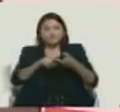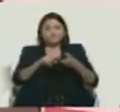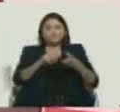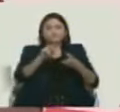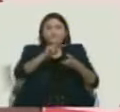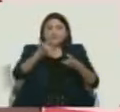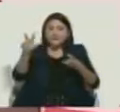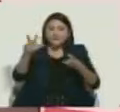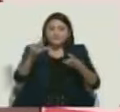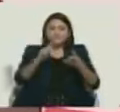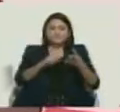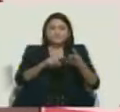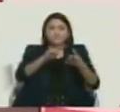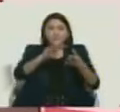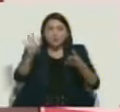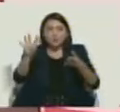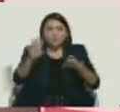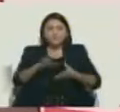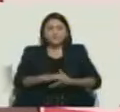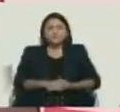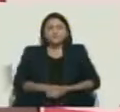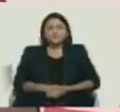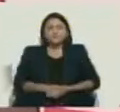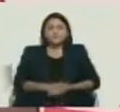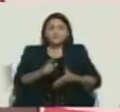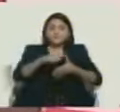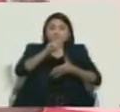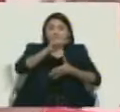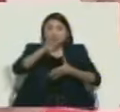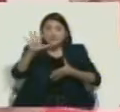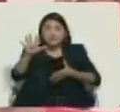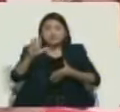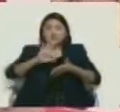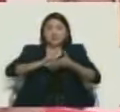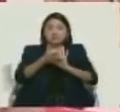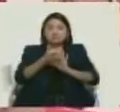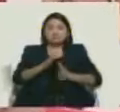22, 23, 24, 25 y se acabó.